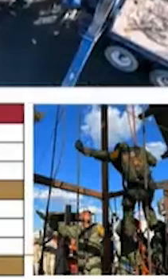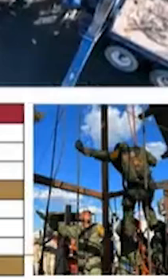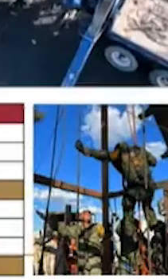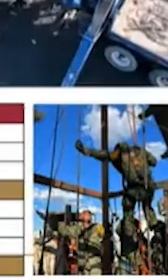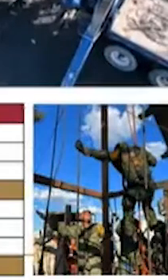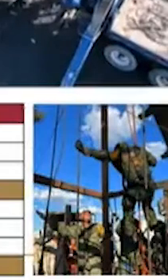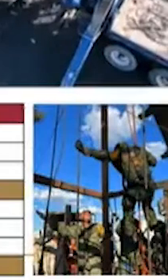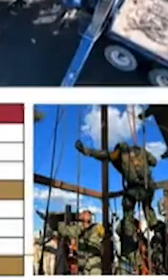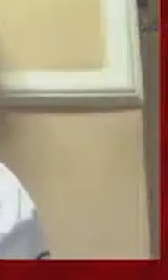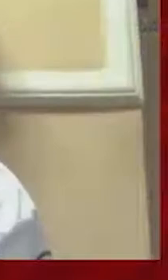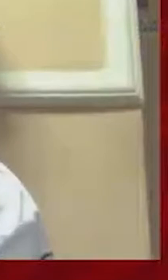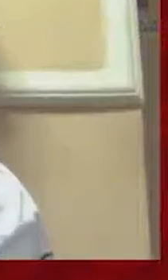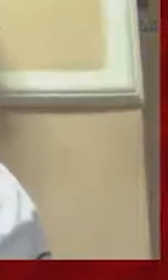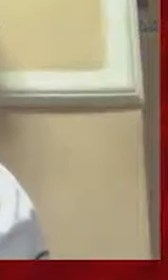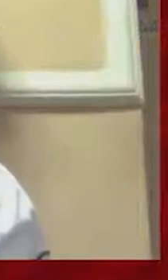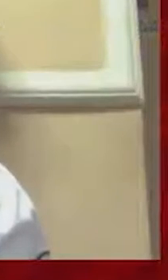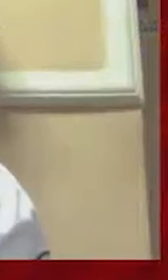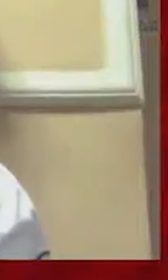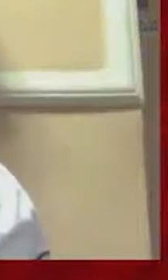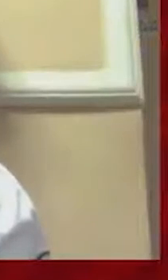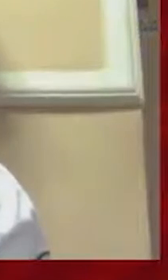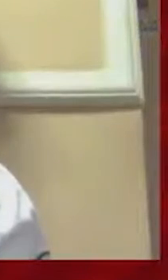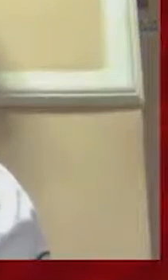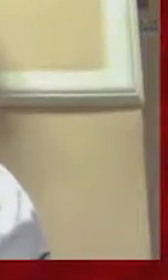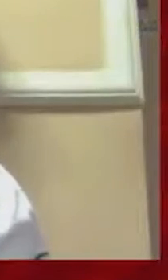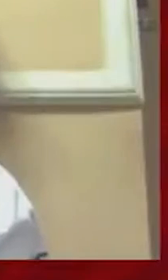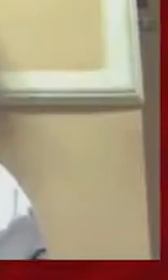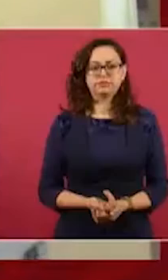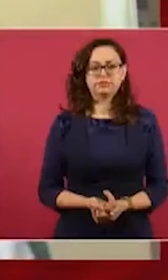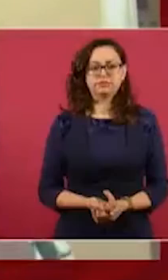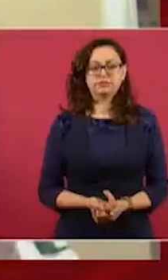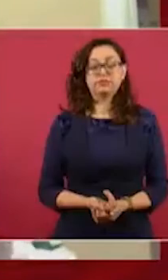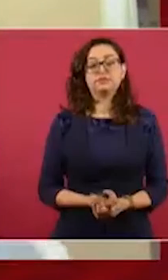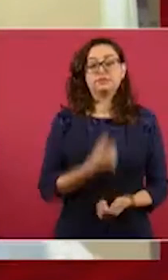comunicación. El día de ayer, señor presidente, a las